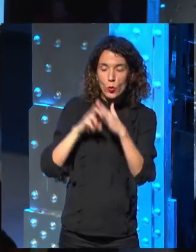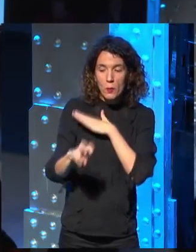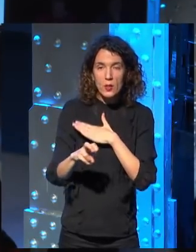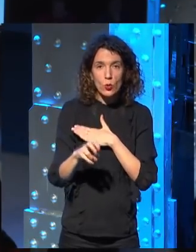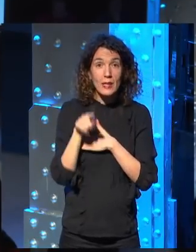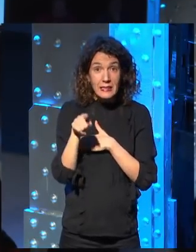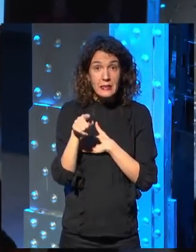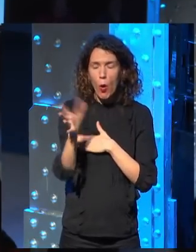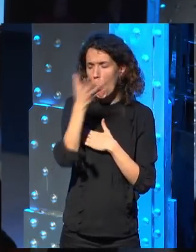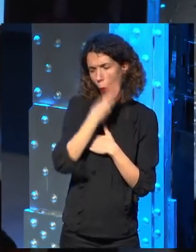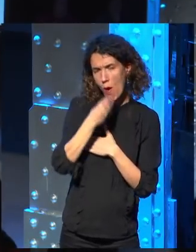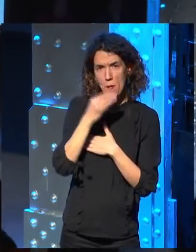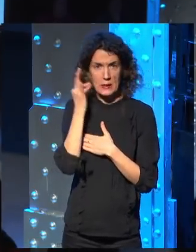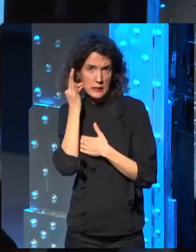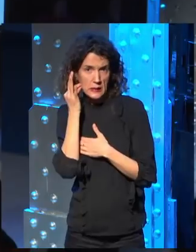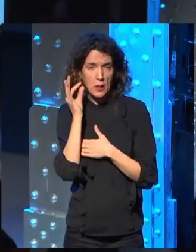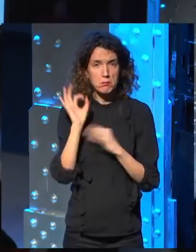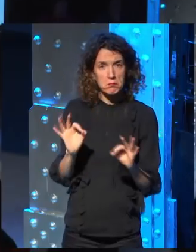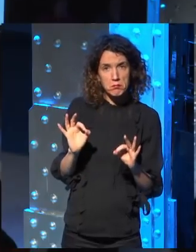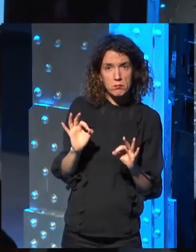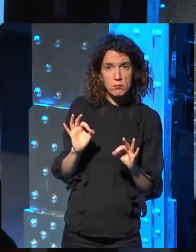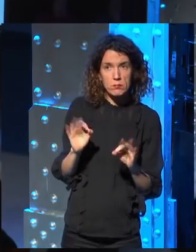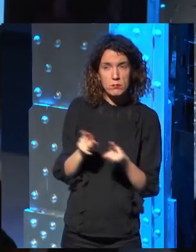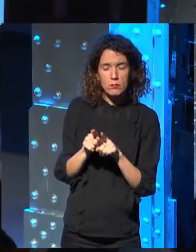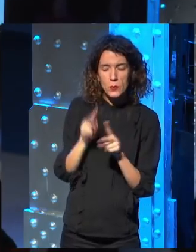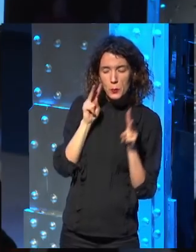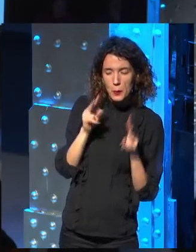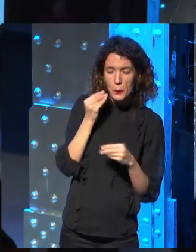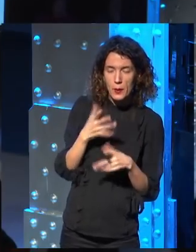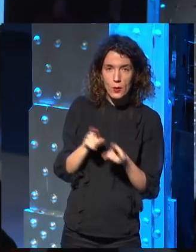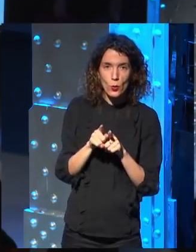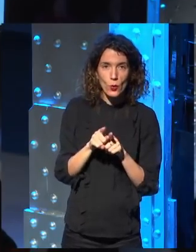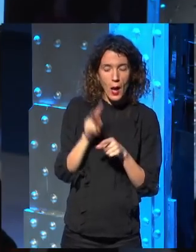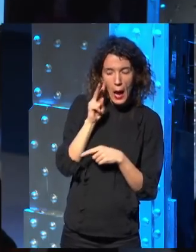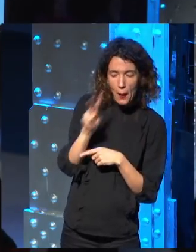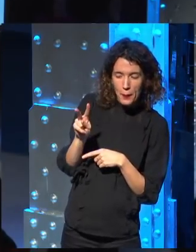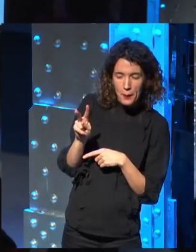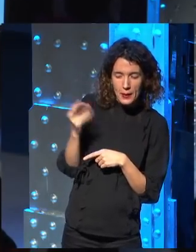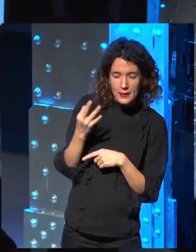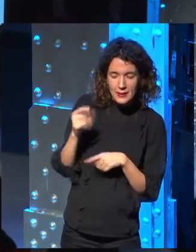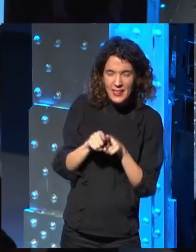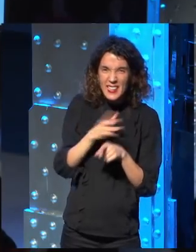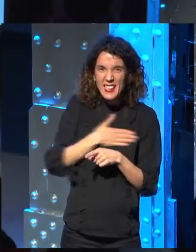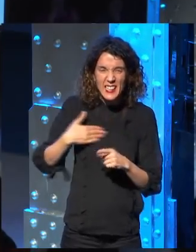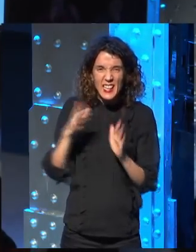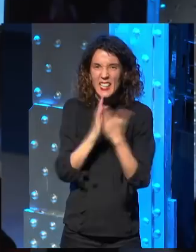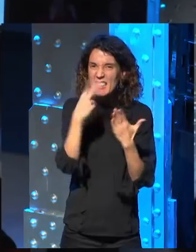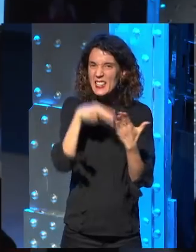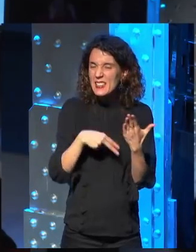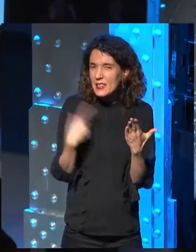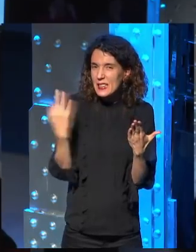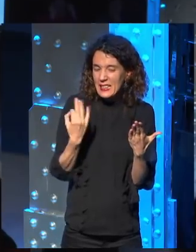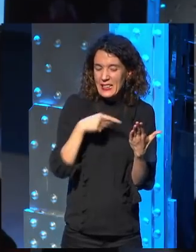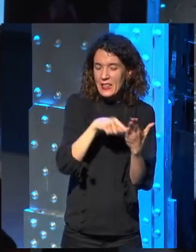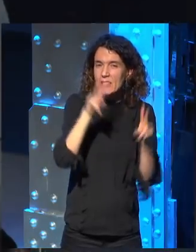era particularmente guapa, ¿no? De esto que no se ve del todo bien y tal, ¿no? Y yo estaba así a ver, porque yo quería saber qué libro estaba leyendo,